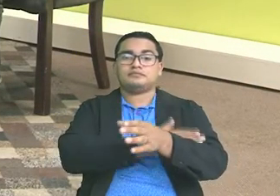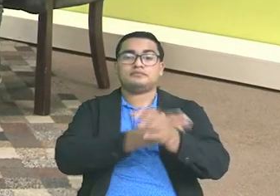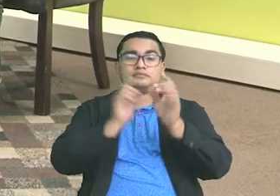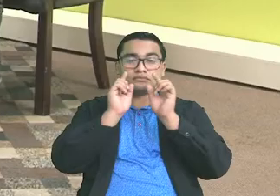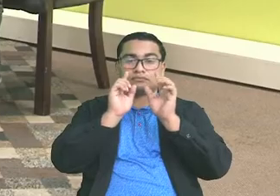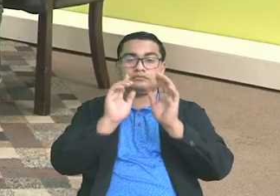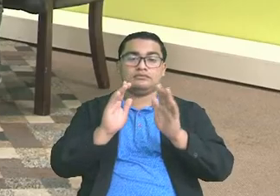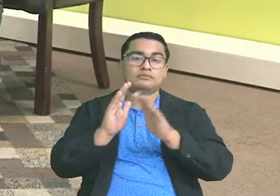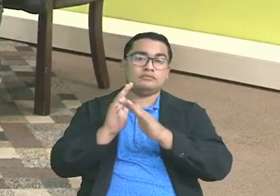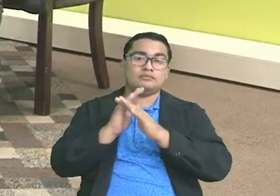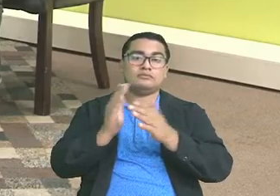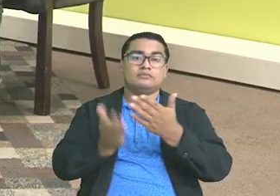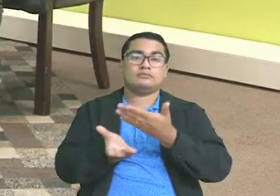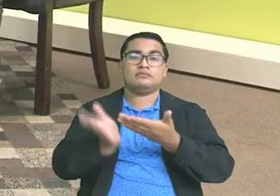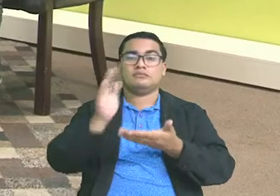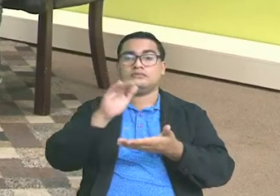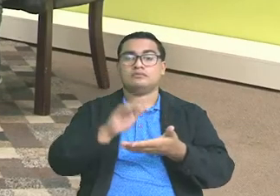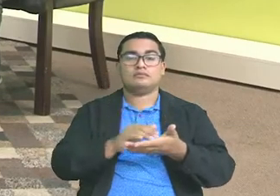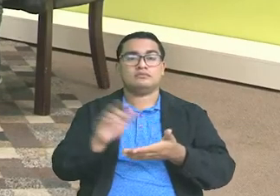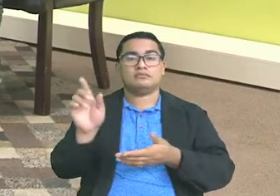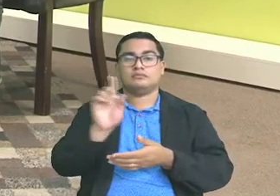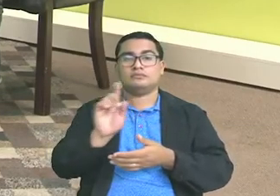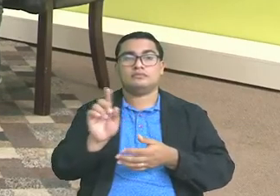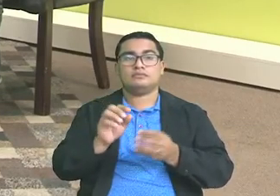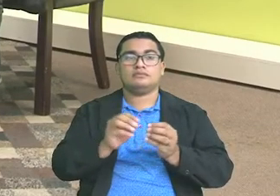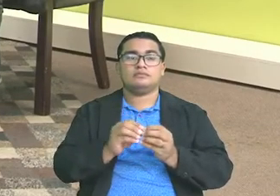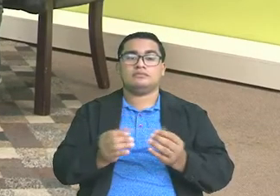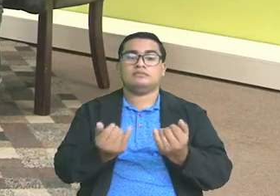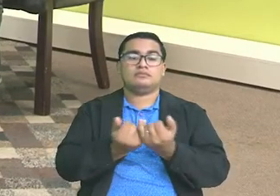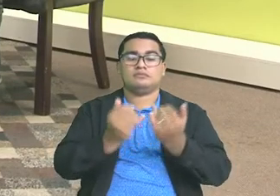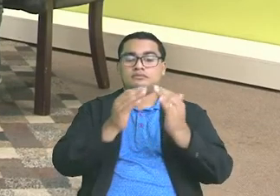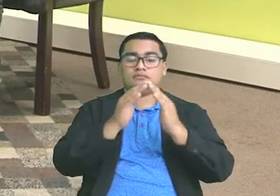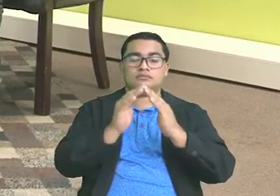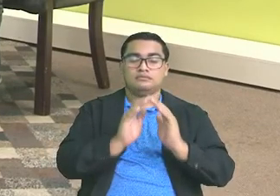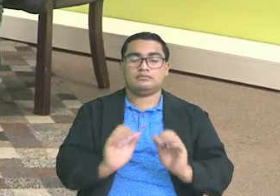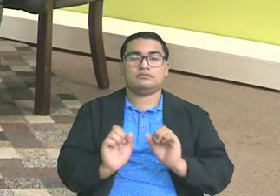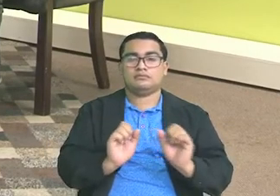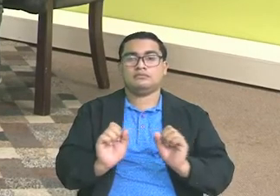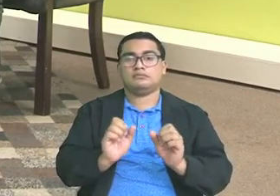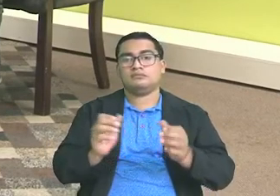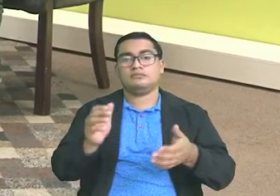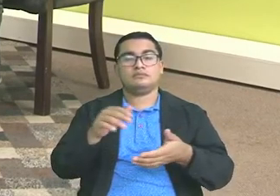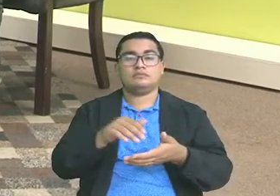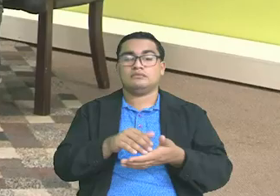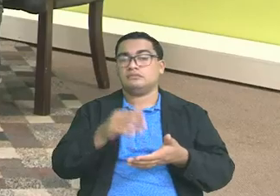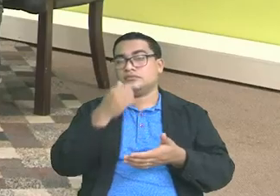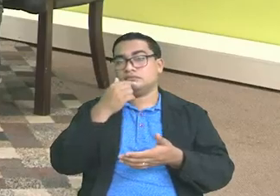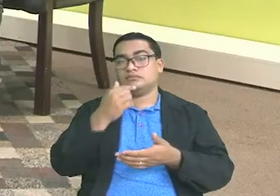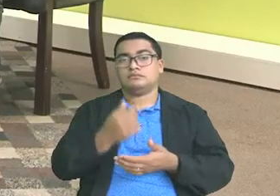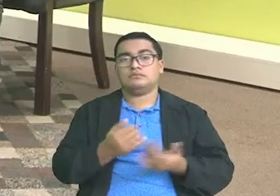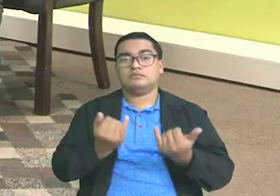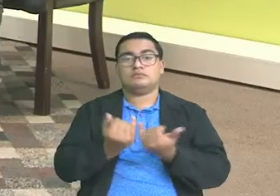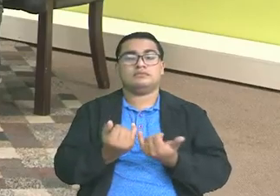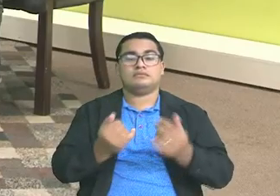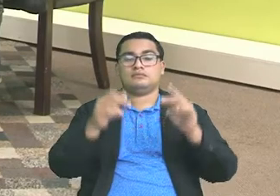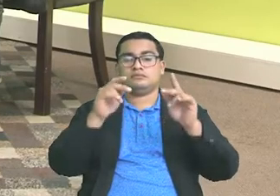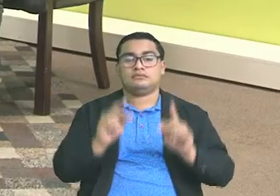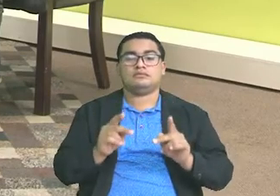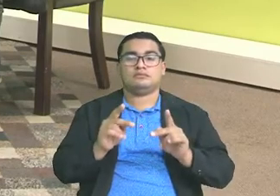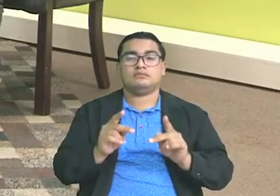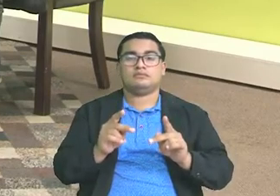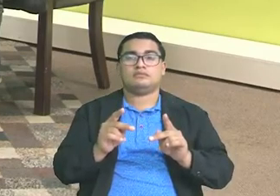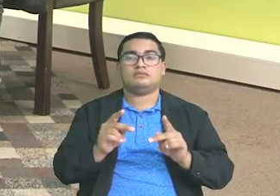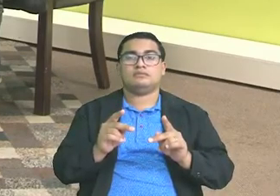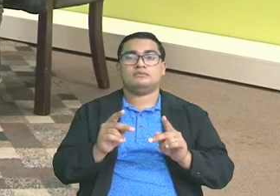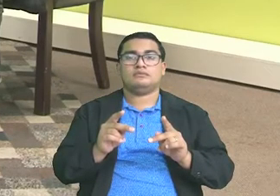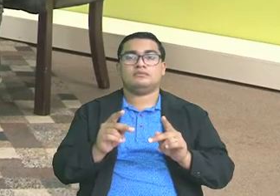la recurrencia. Otro. Exactamente. Es como los temblores que ocurren. Viene uno, viene otro más fuerte. Sí, no es lo mismo que una persona se